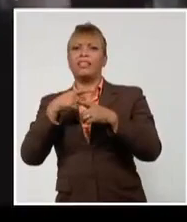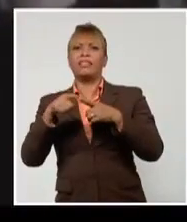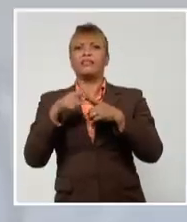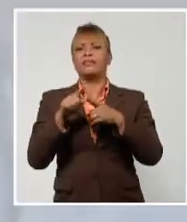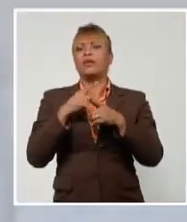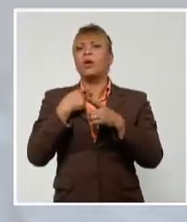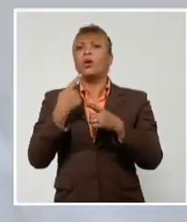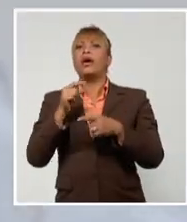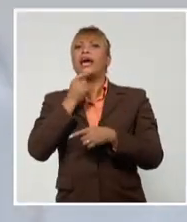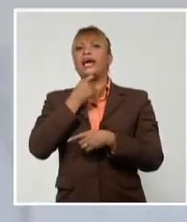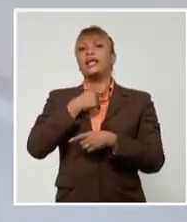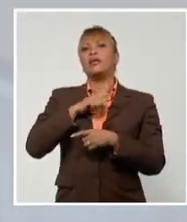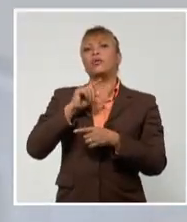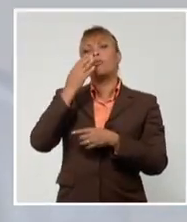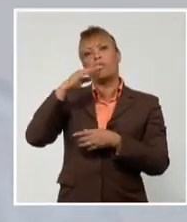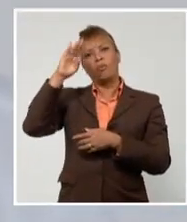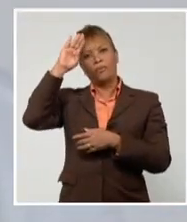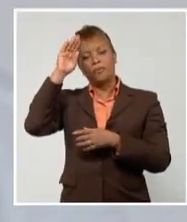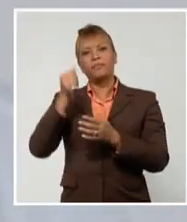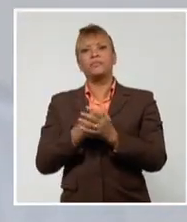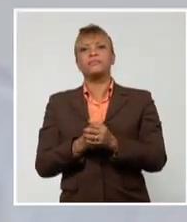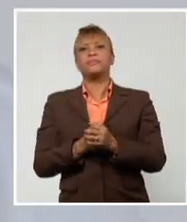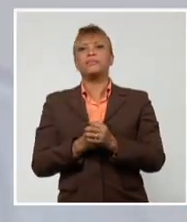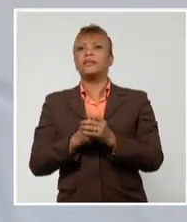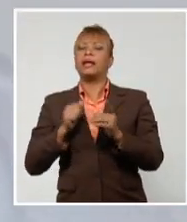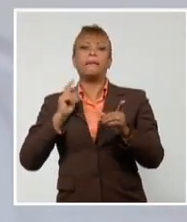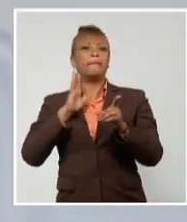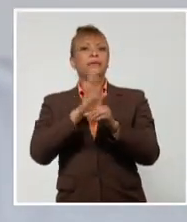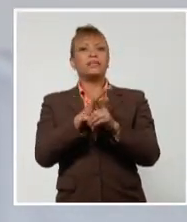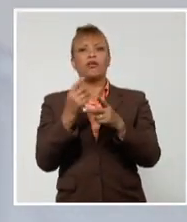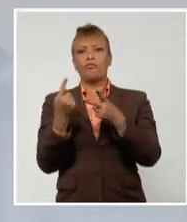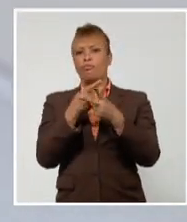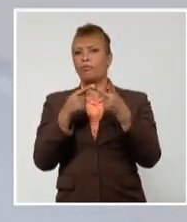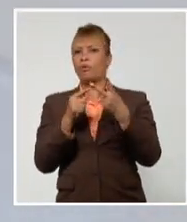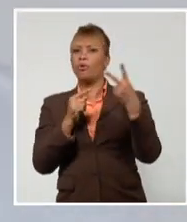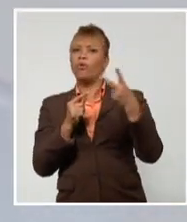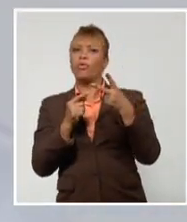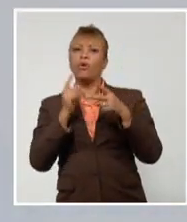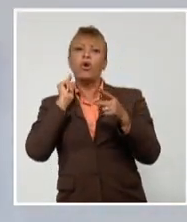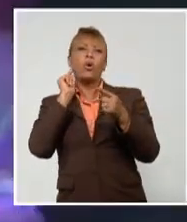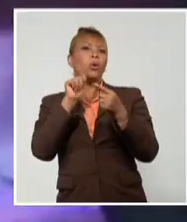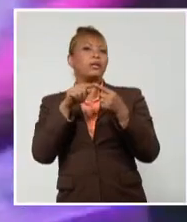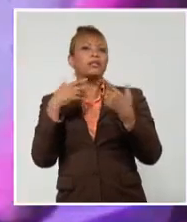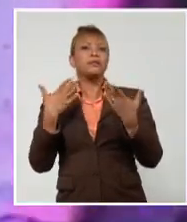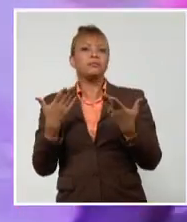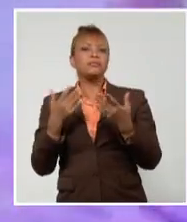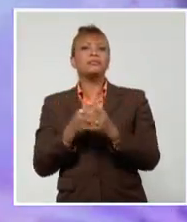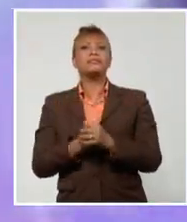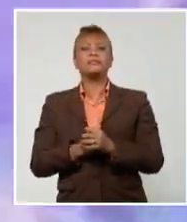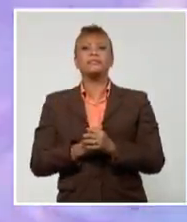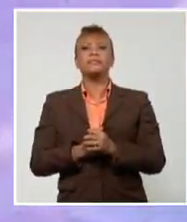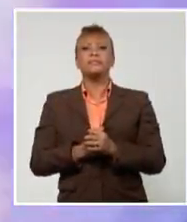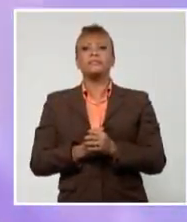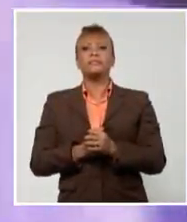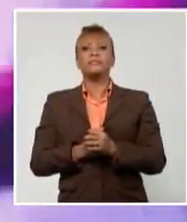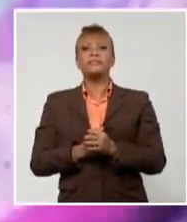géneros cubanos. Desde el punto de partida de Yomil y el Dani, sus objetivos eran claros. Ojalá